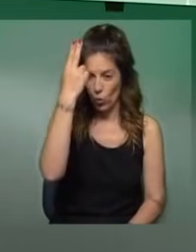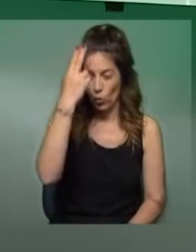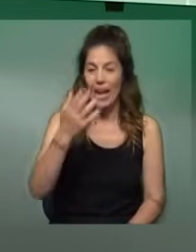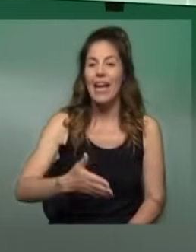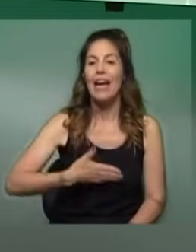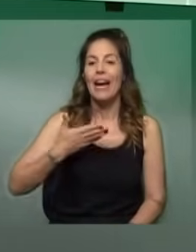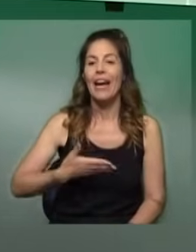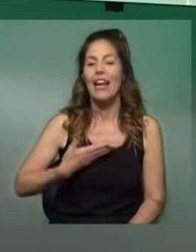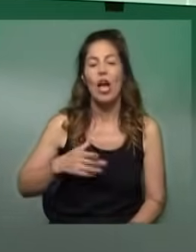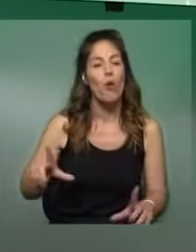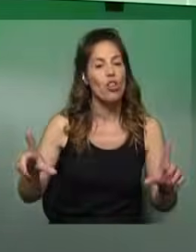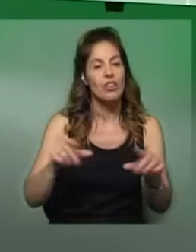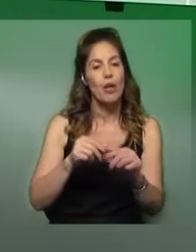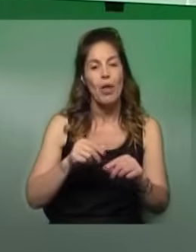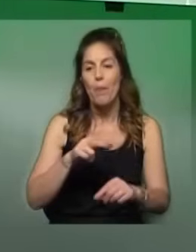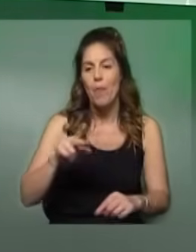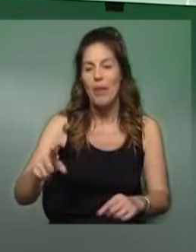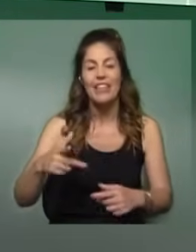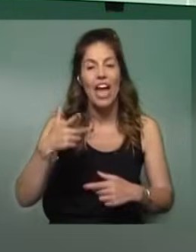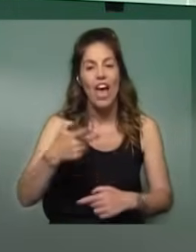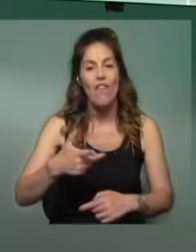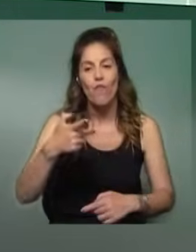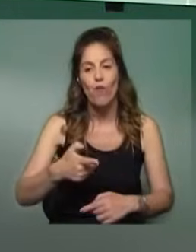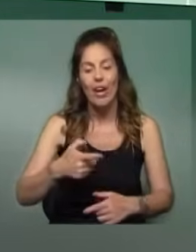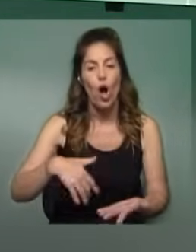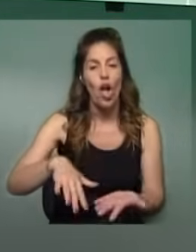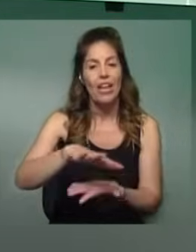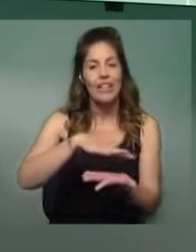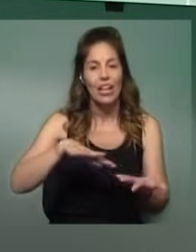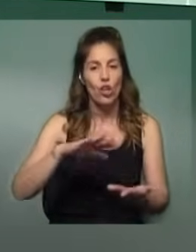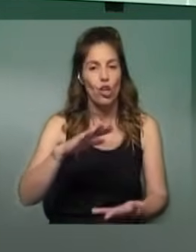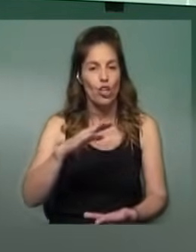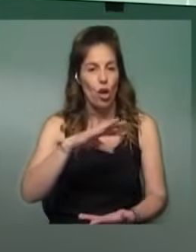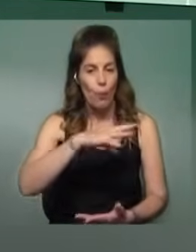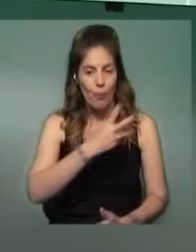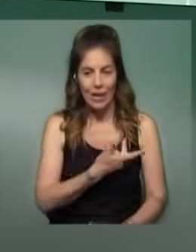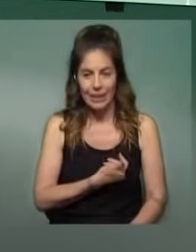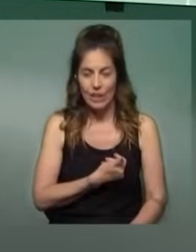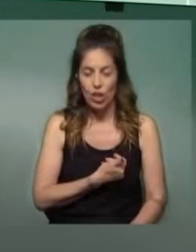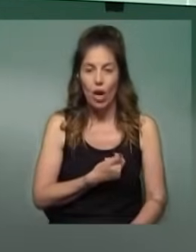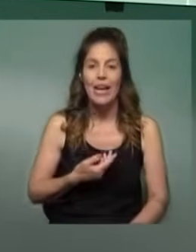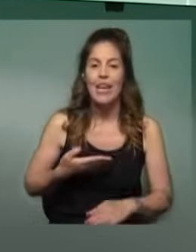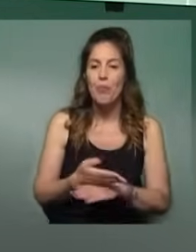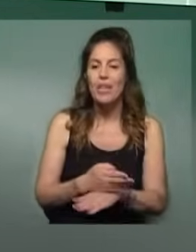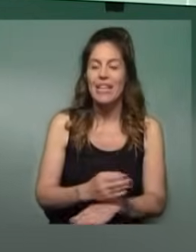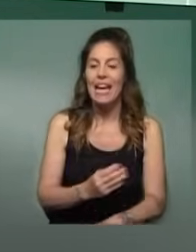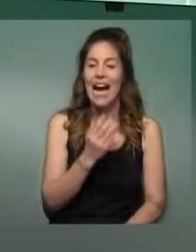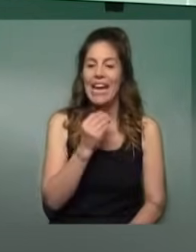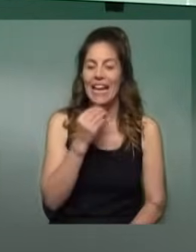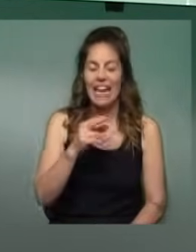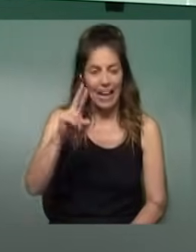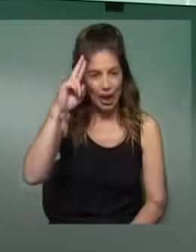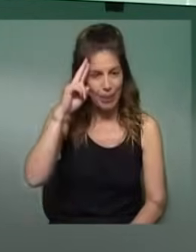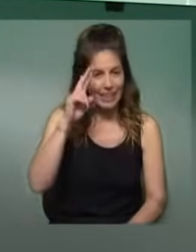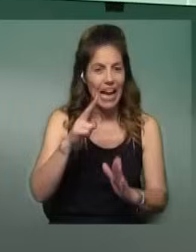reclamó el cese permanente del fuego el en los territorios palestinos e instó a Israel a respetar las normas internacionales si bien hace 5